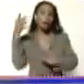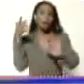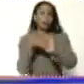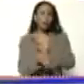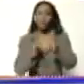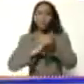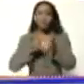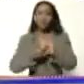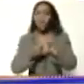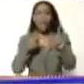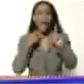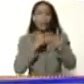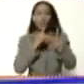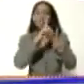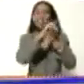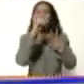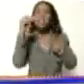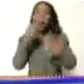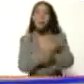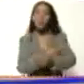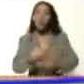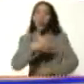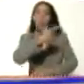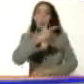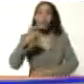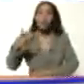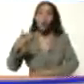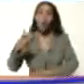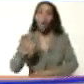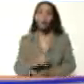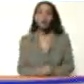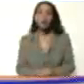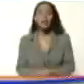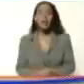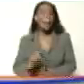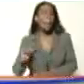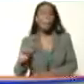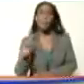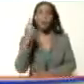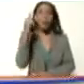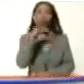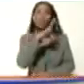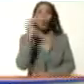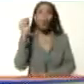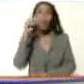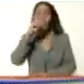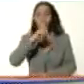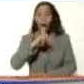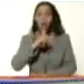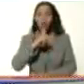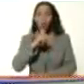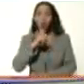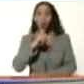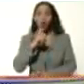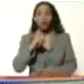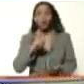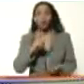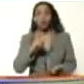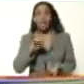que de 100 millones de habitantes en los primeros 50 años de colonialismo